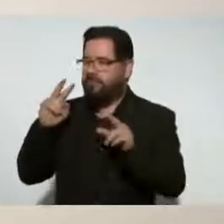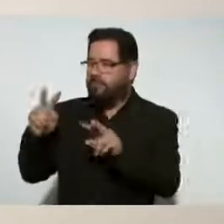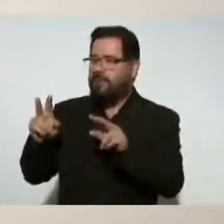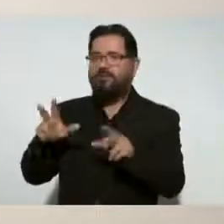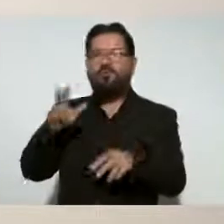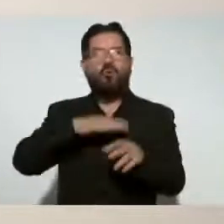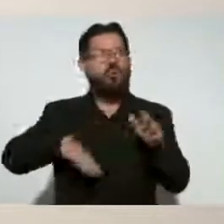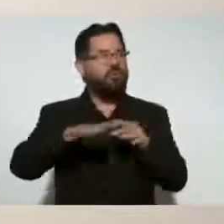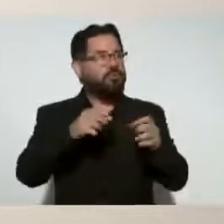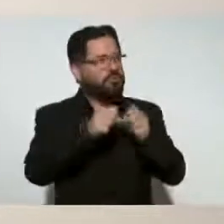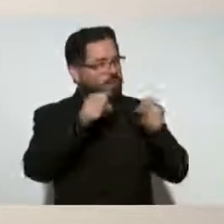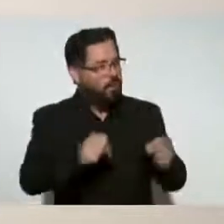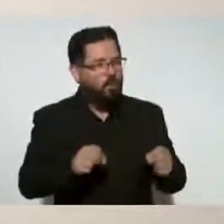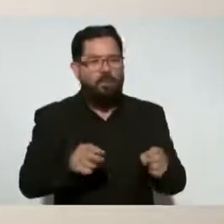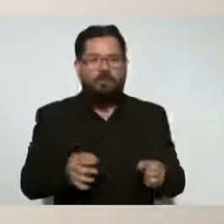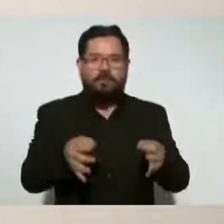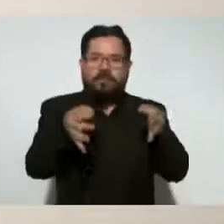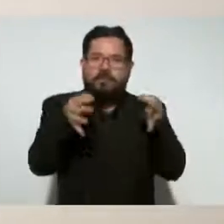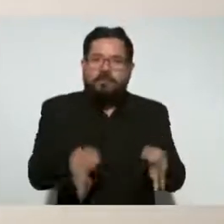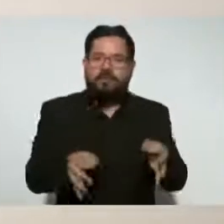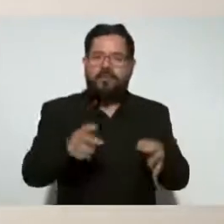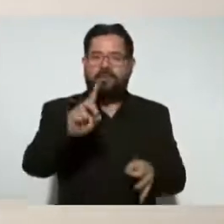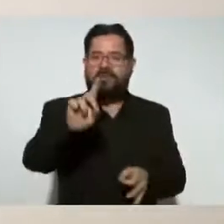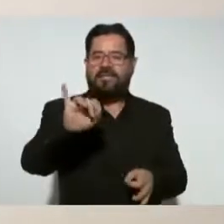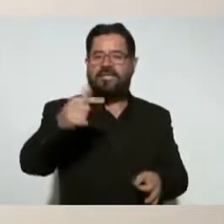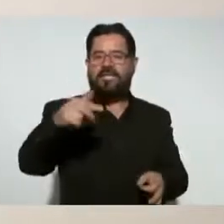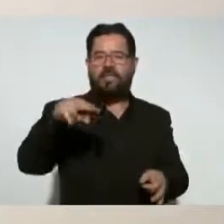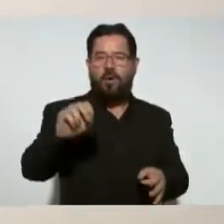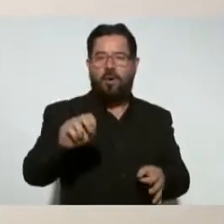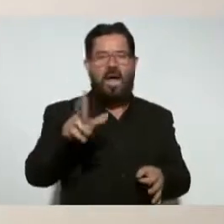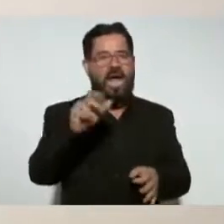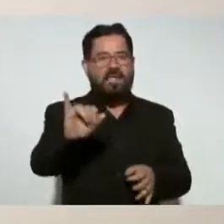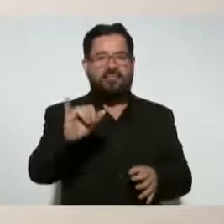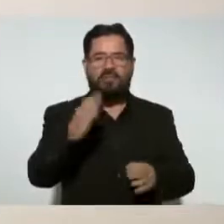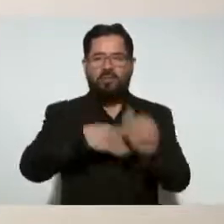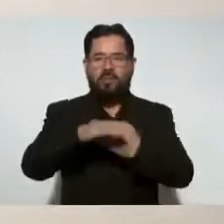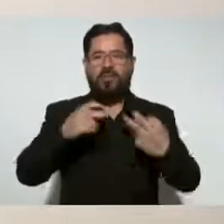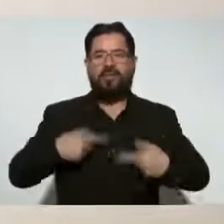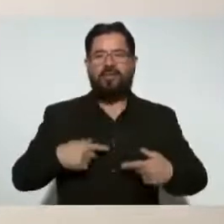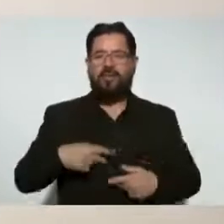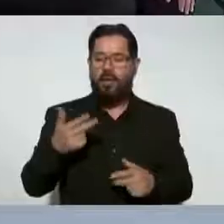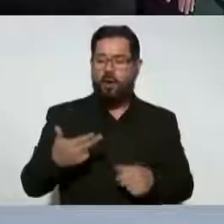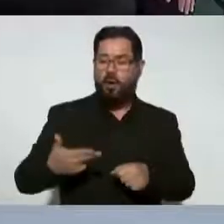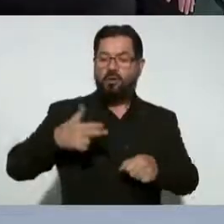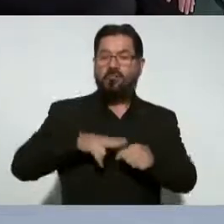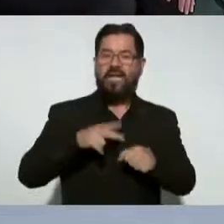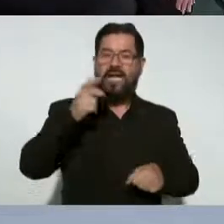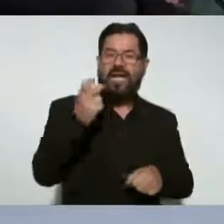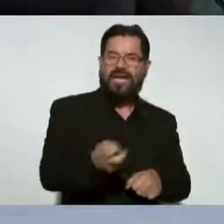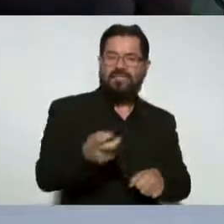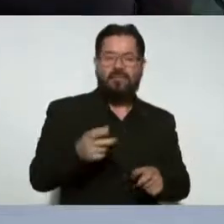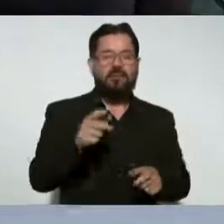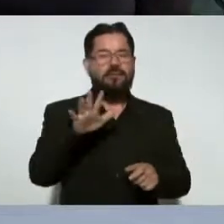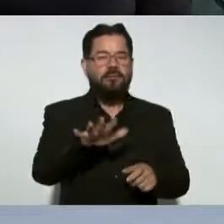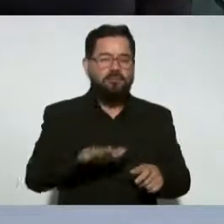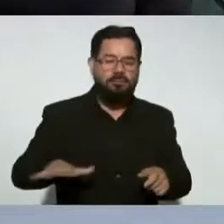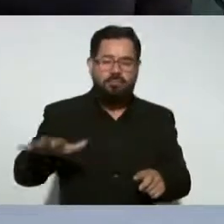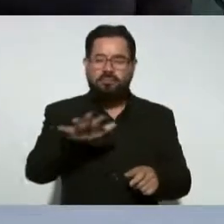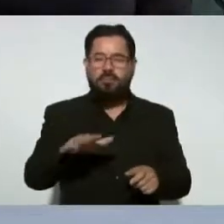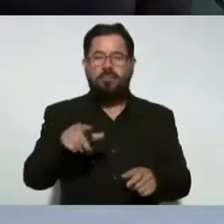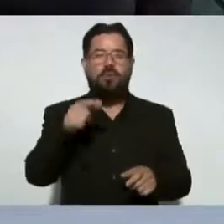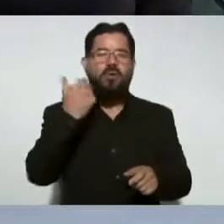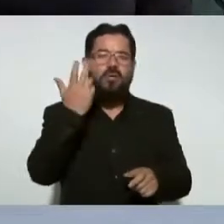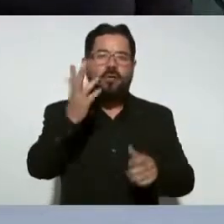seguros y dignos, que es lo que nuestra población requiere. Este hospital también será un espacio, y eso quiero recargarlo aquí a los